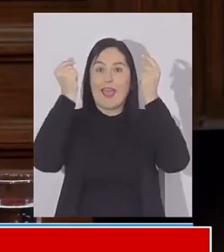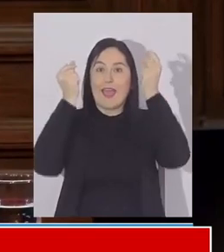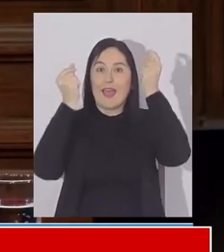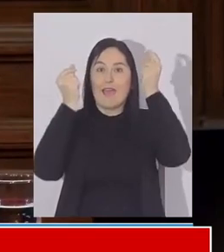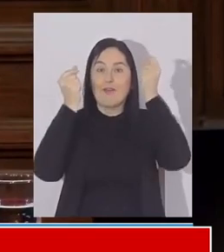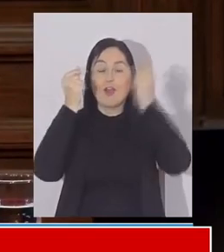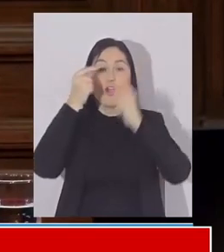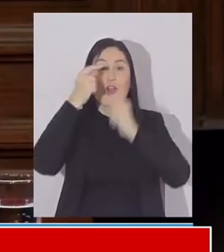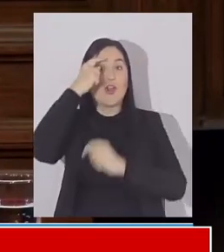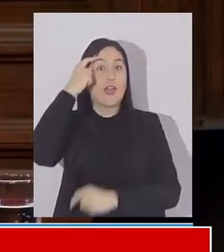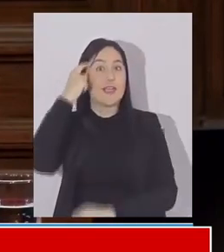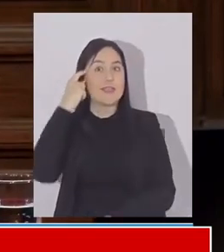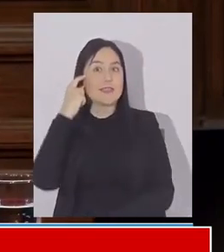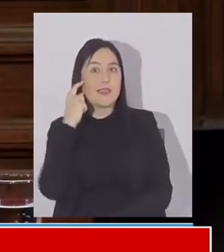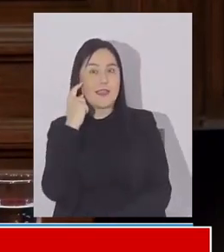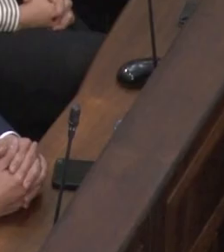creencias,